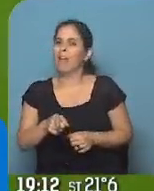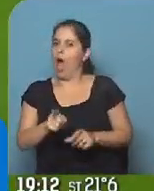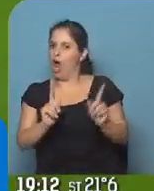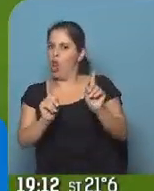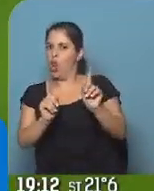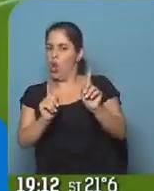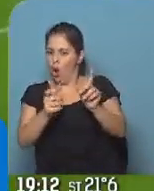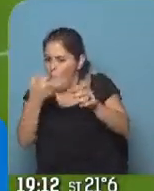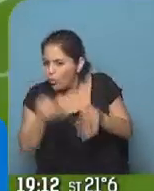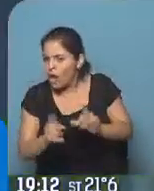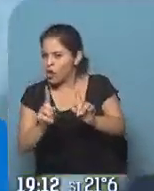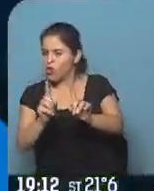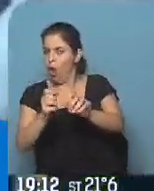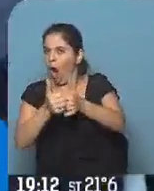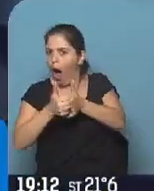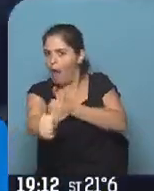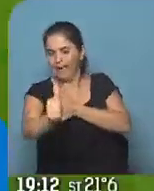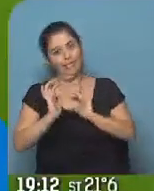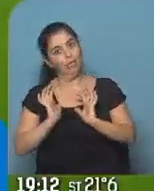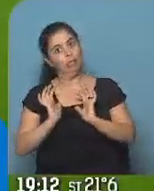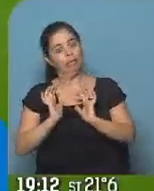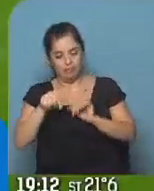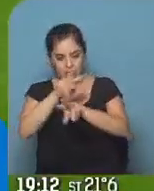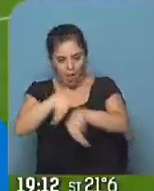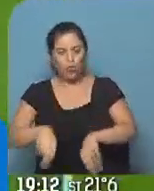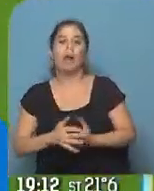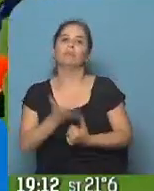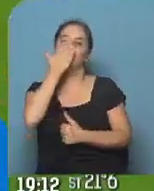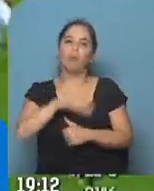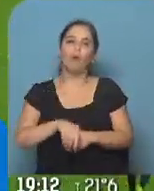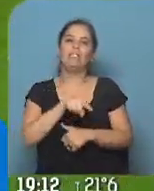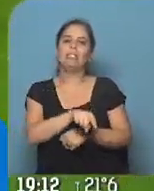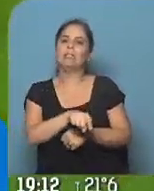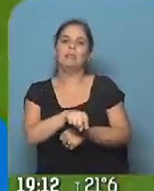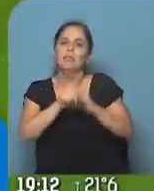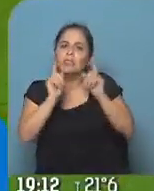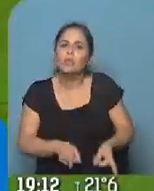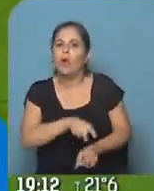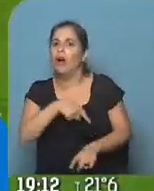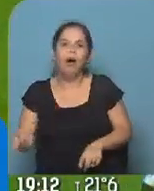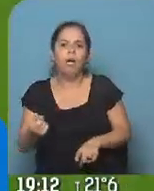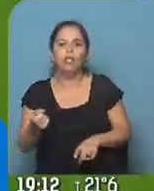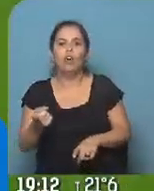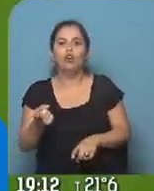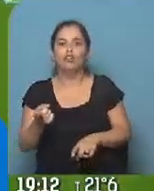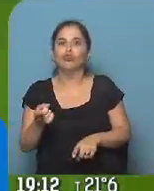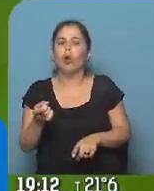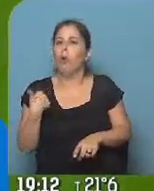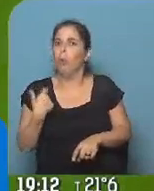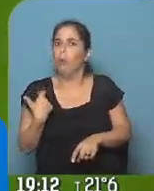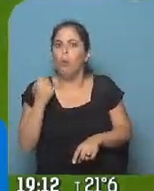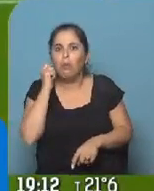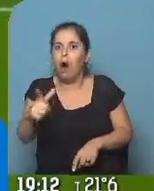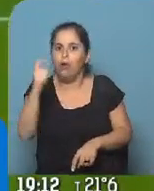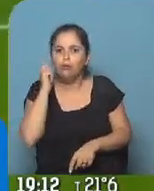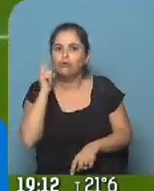del complemento, como decíamos, un River sin intensidad defensiva, ocupando espacios pero sin agresividad para la marca. Cayo,